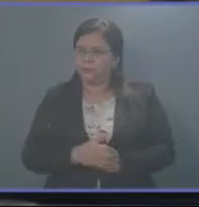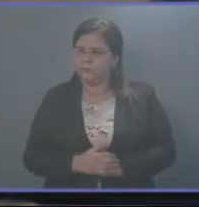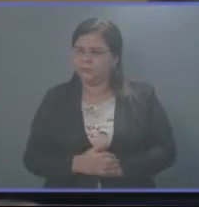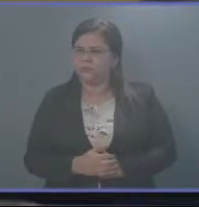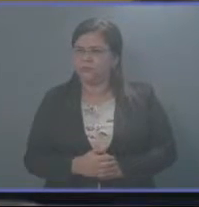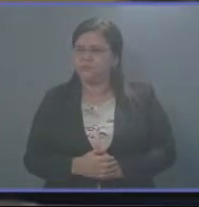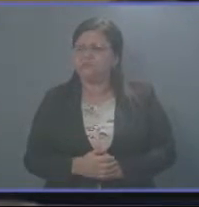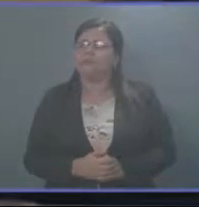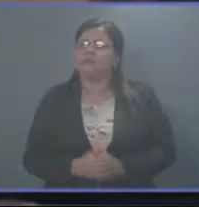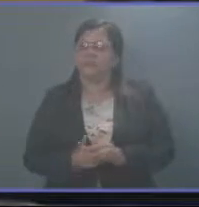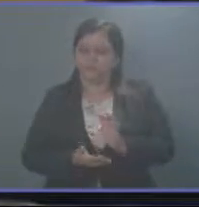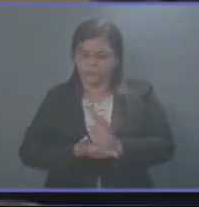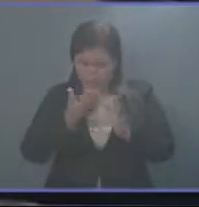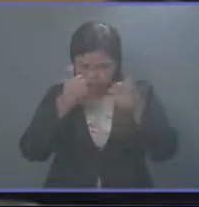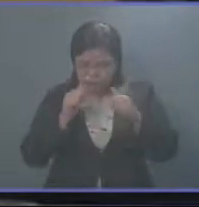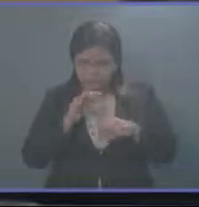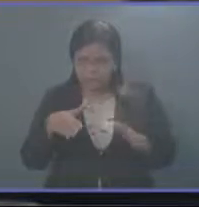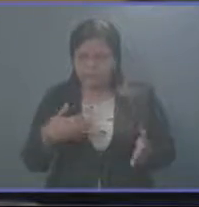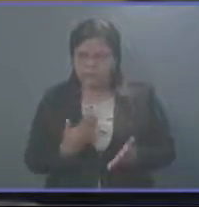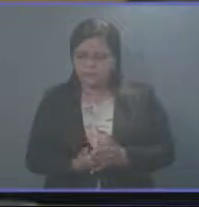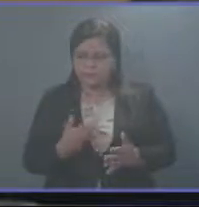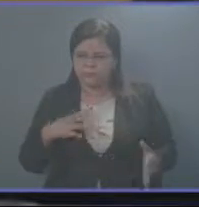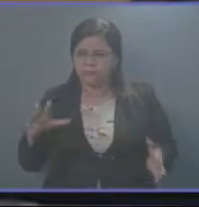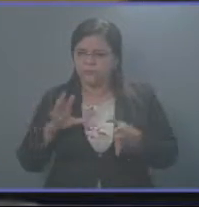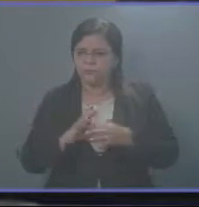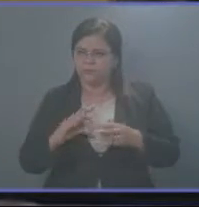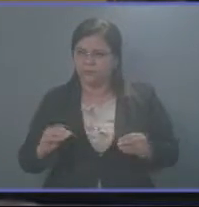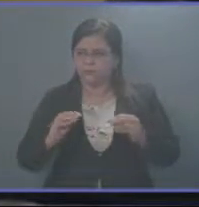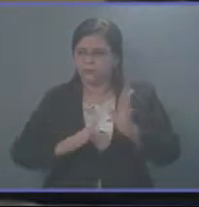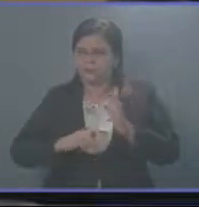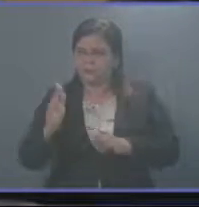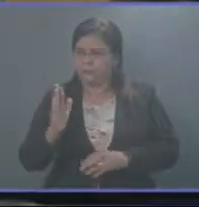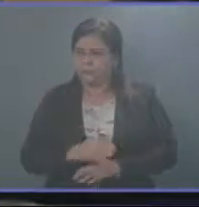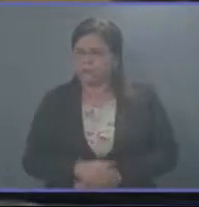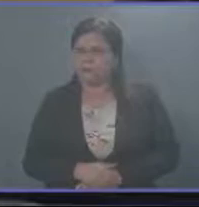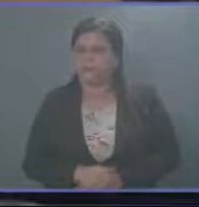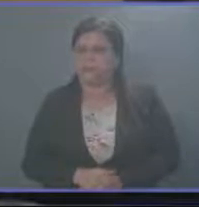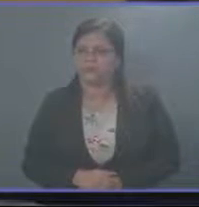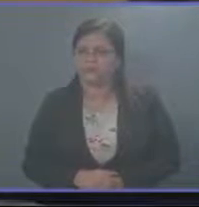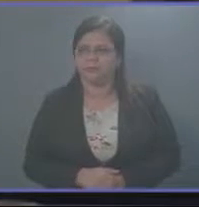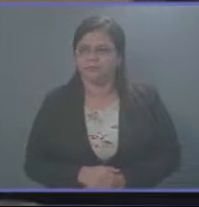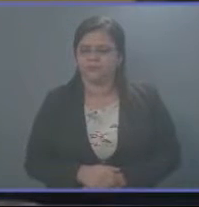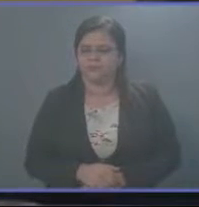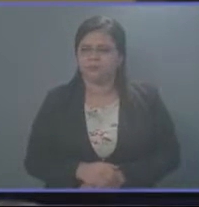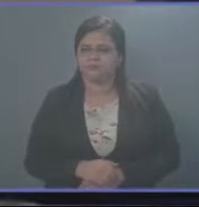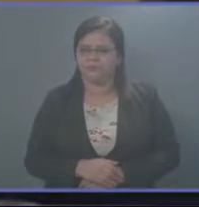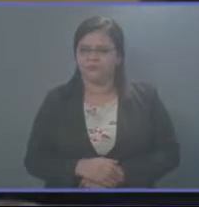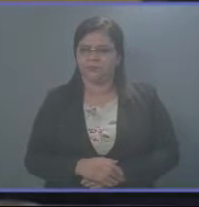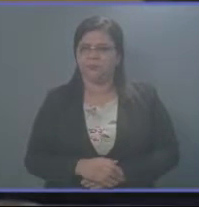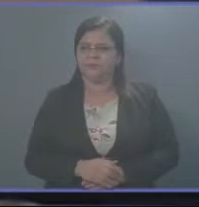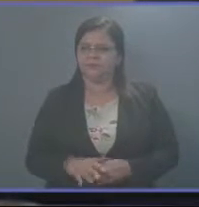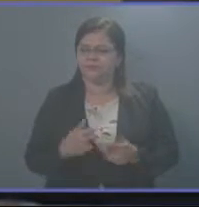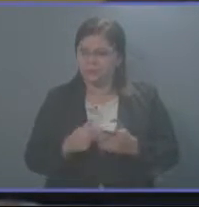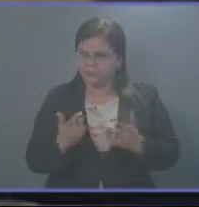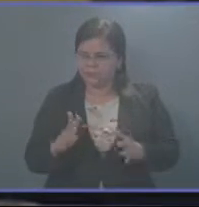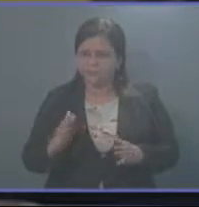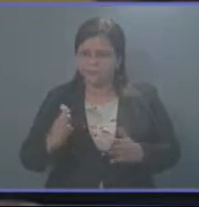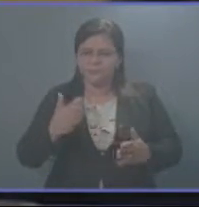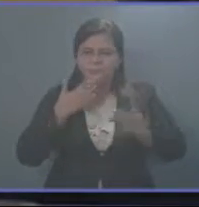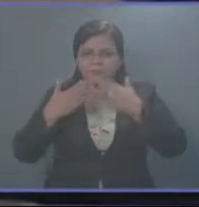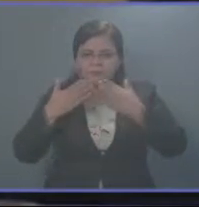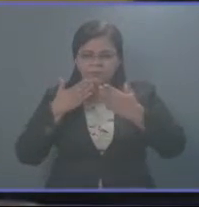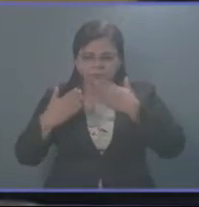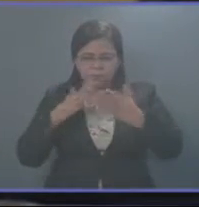en la modalidad del transporte selectivo excepcional, específicamente en pickups. Se explica en la iniciativa que mediante el